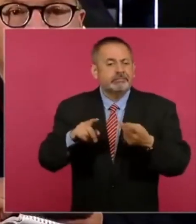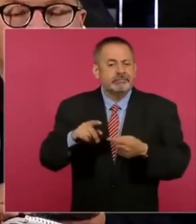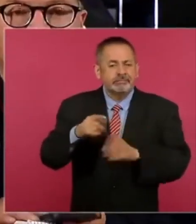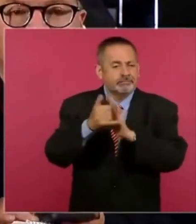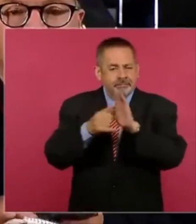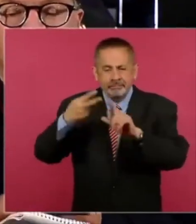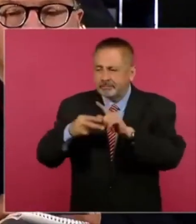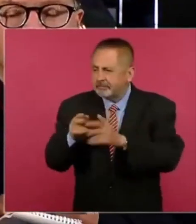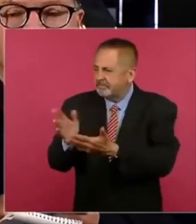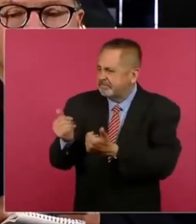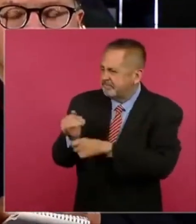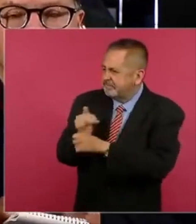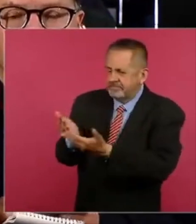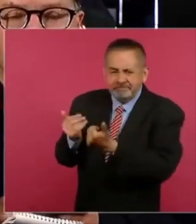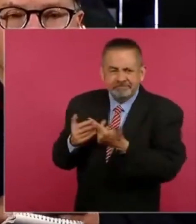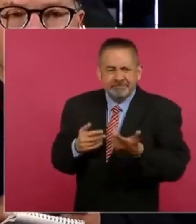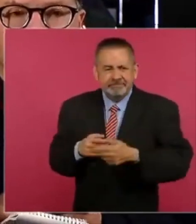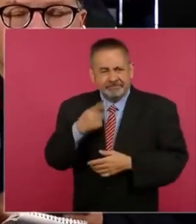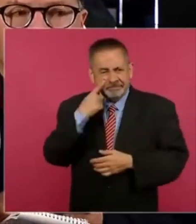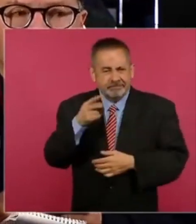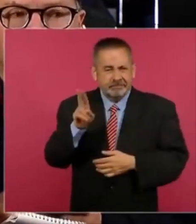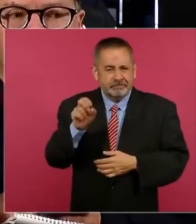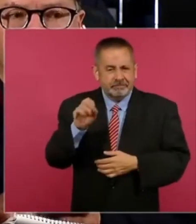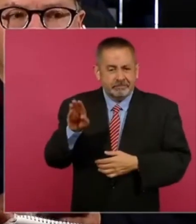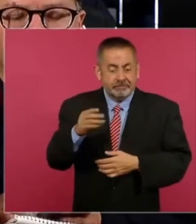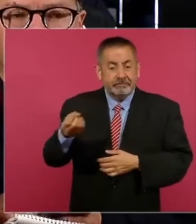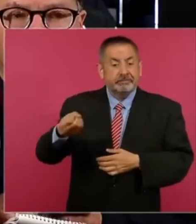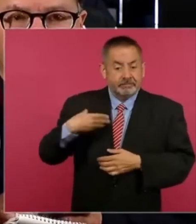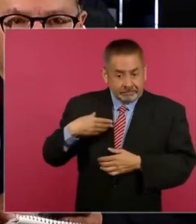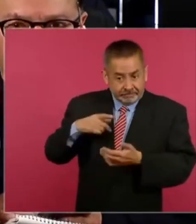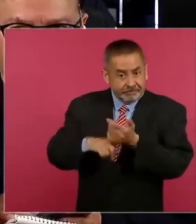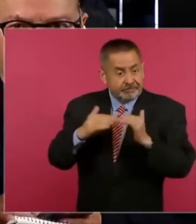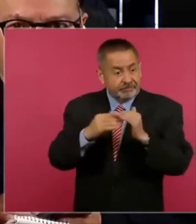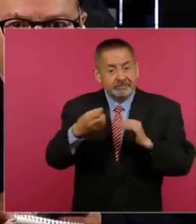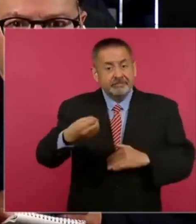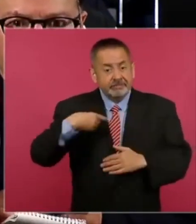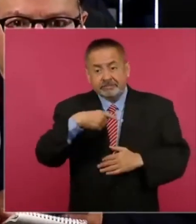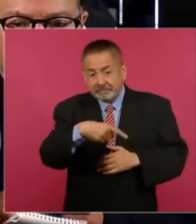canales. En esta USB me envió a la puerta de mi casa